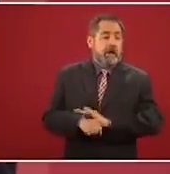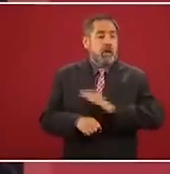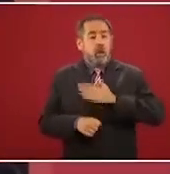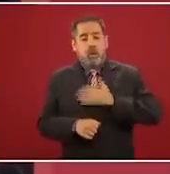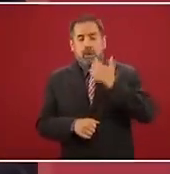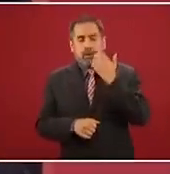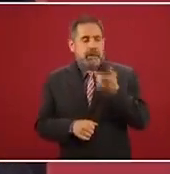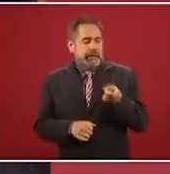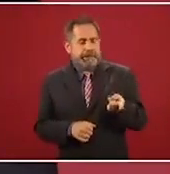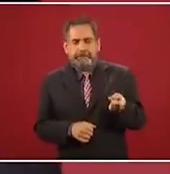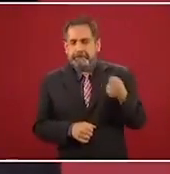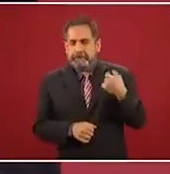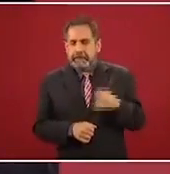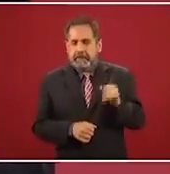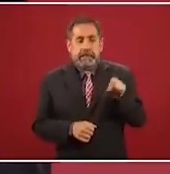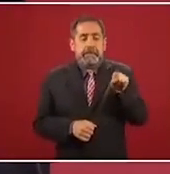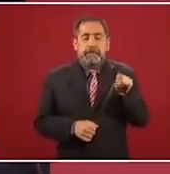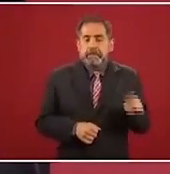quienes